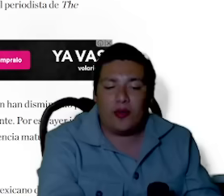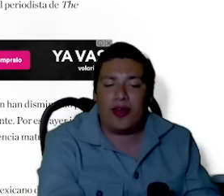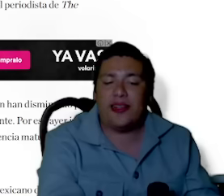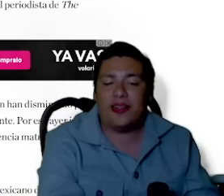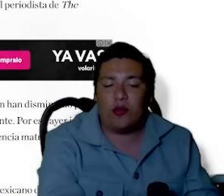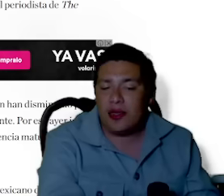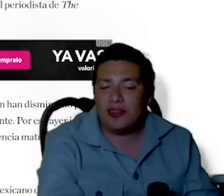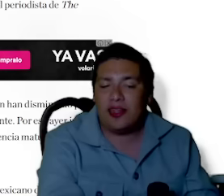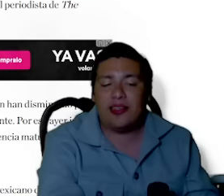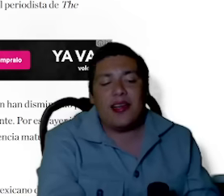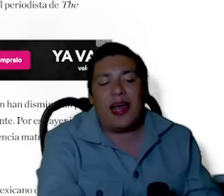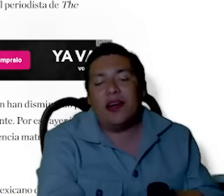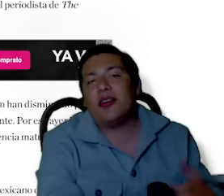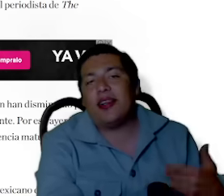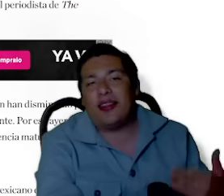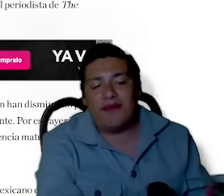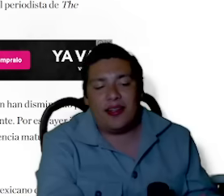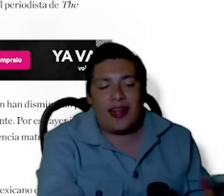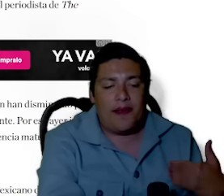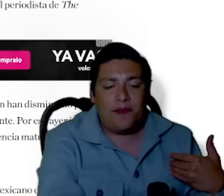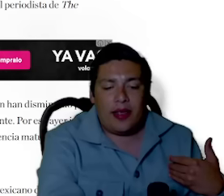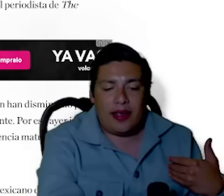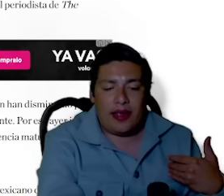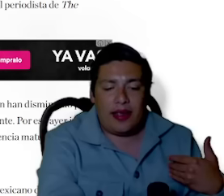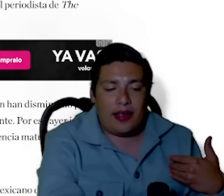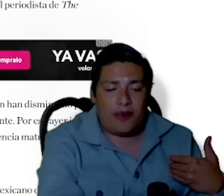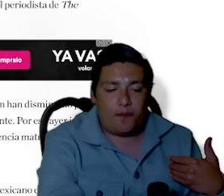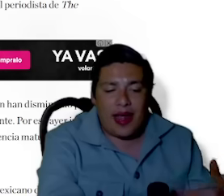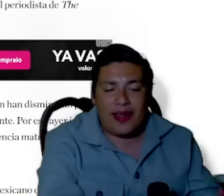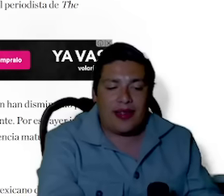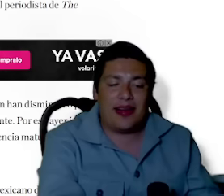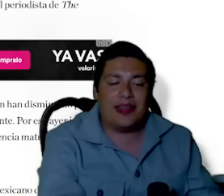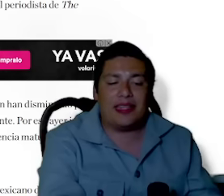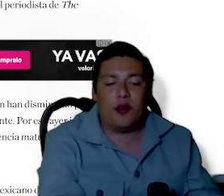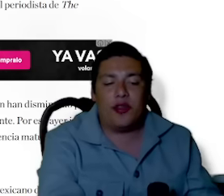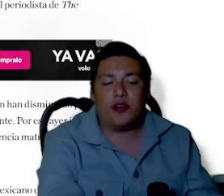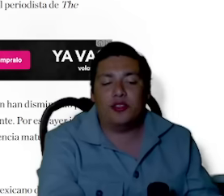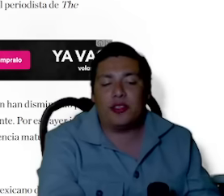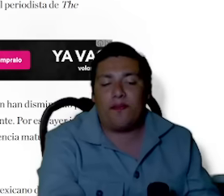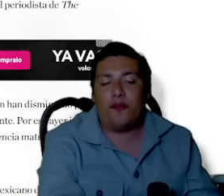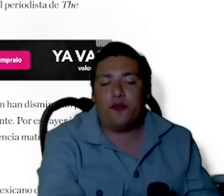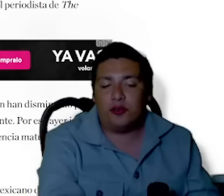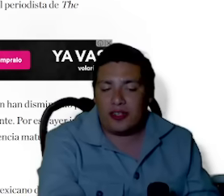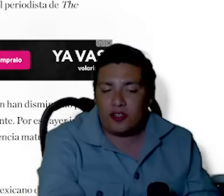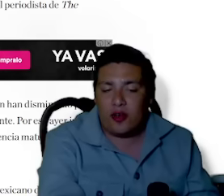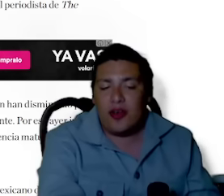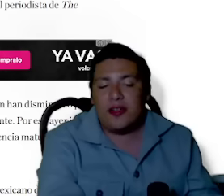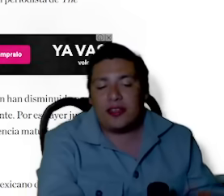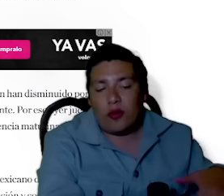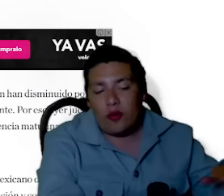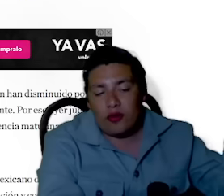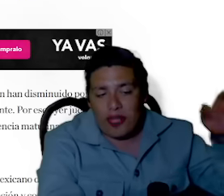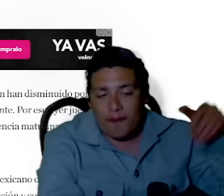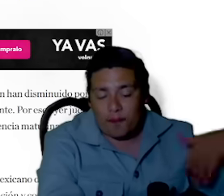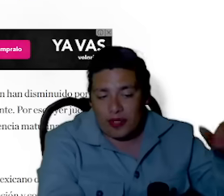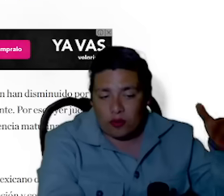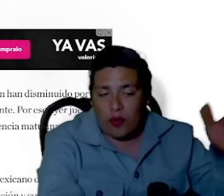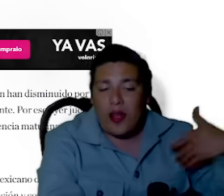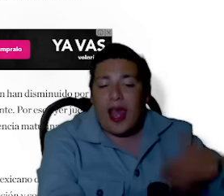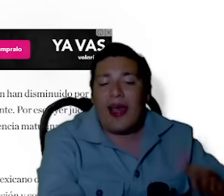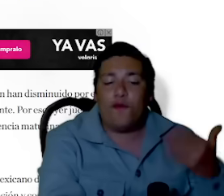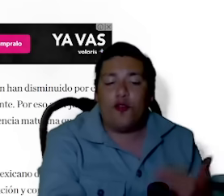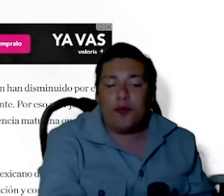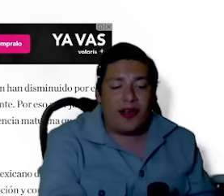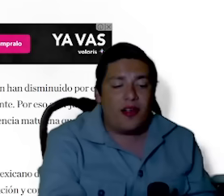correlato en las encuestas algo que tendría eh biden en estado de constante frustración según se